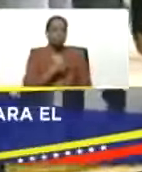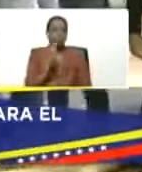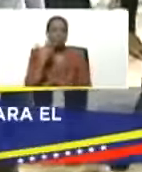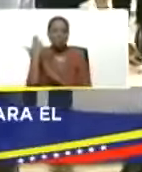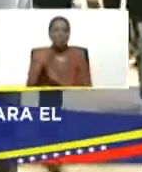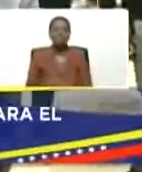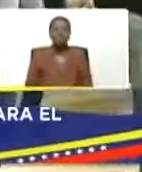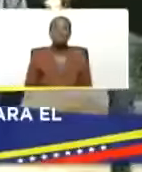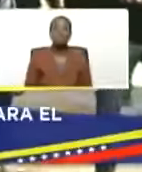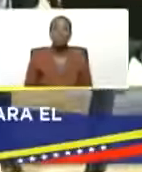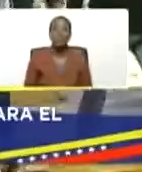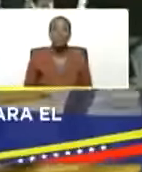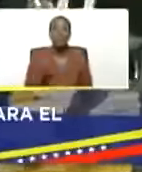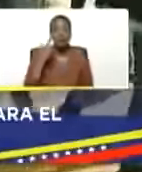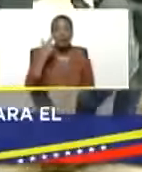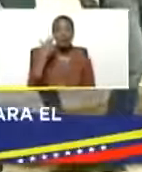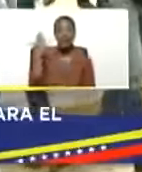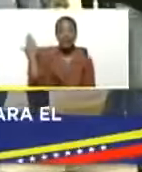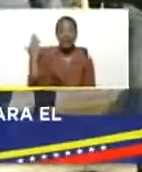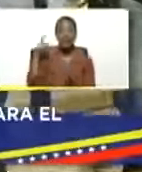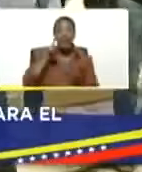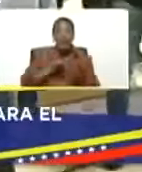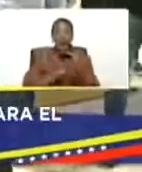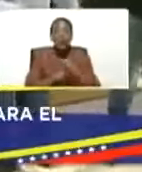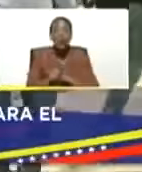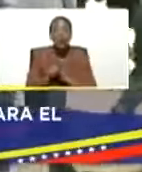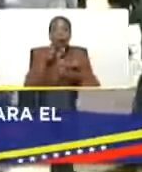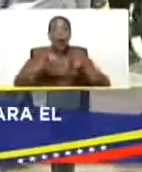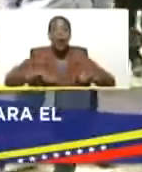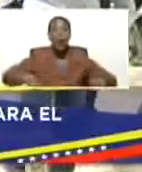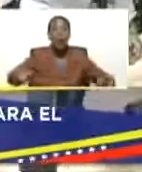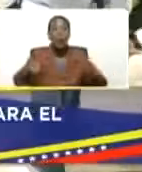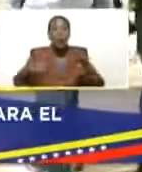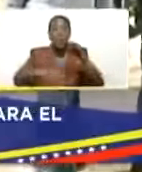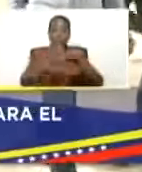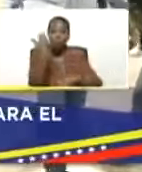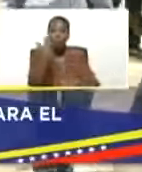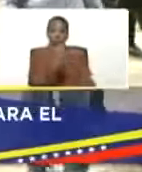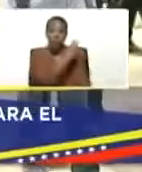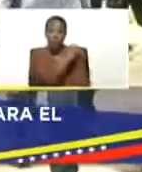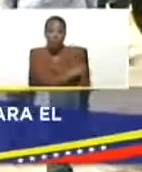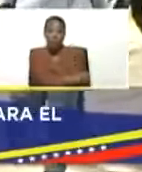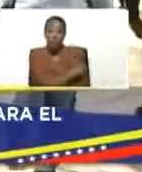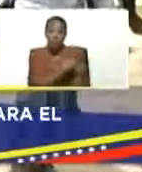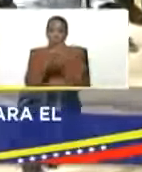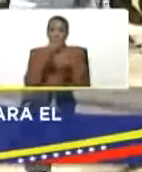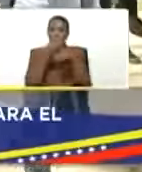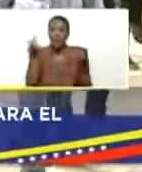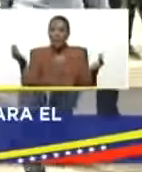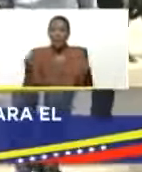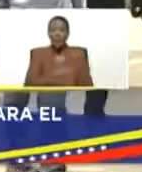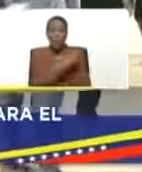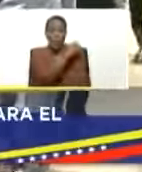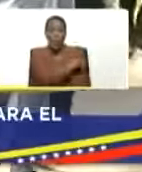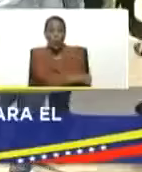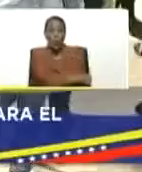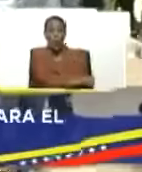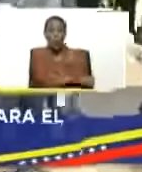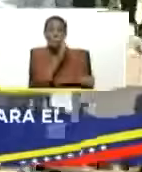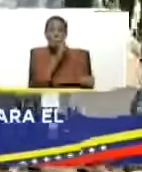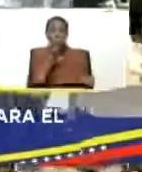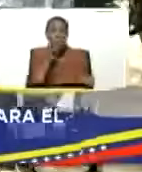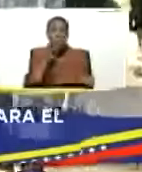Aquí estamos. Vamos a entrar a inaugurar este moderno hospital. El Hospital